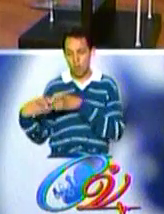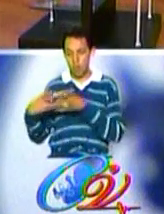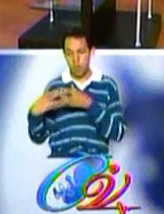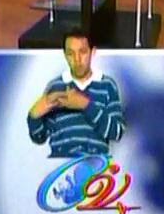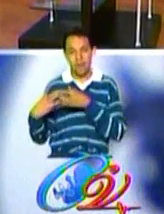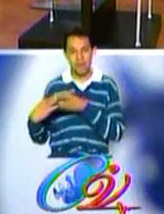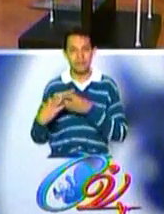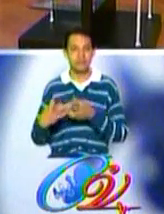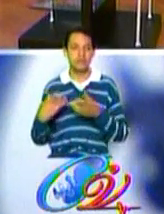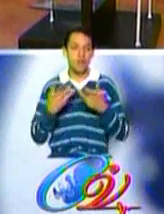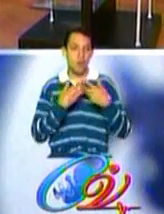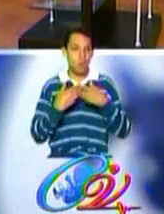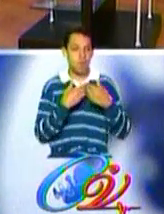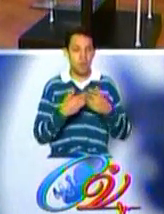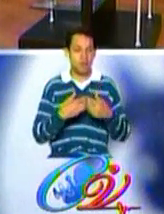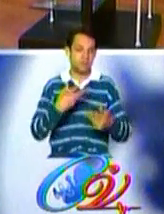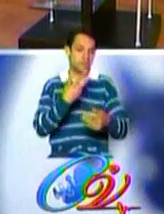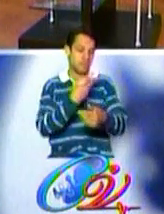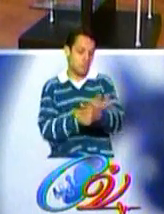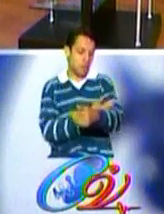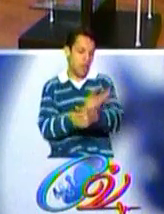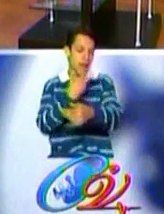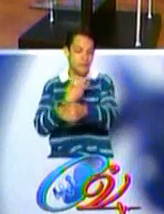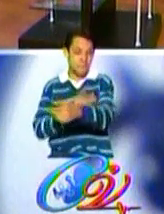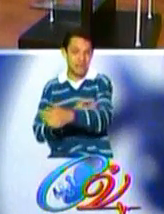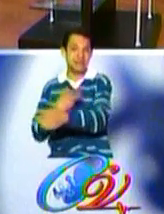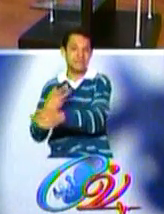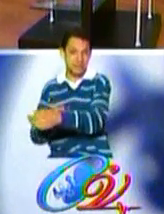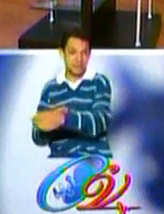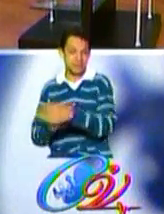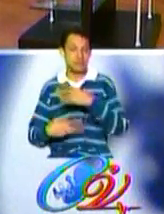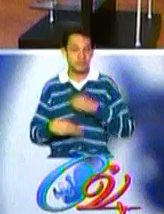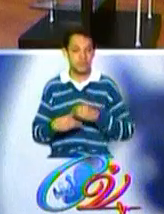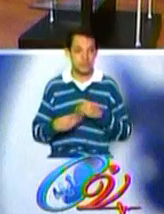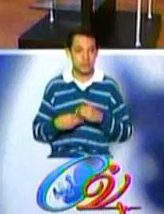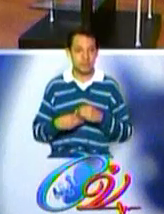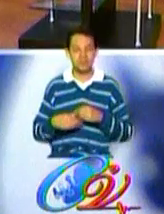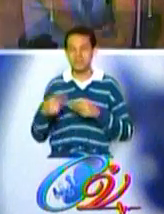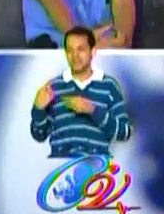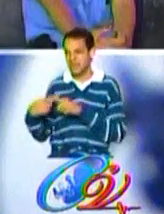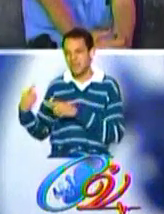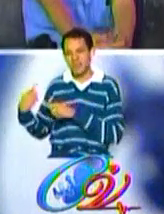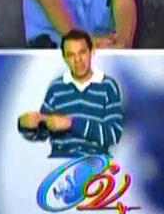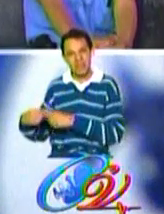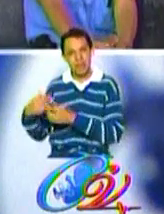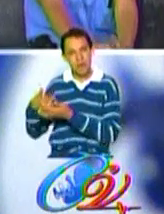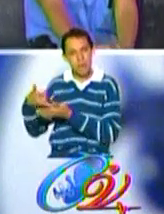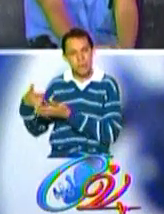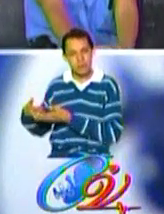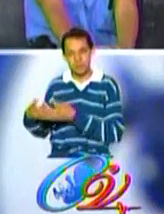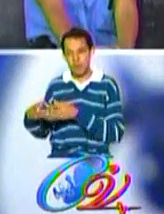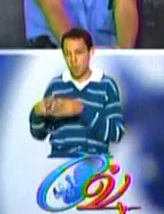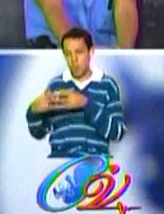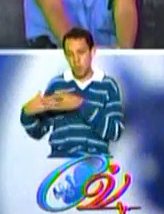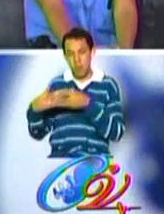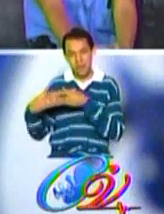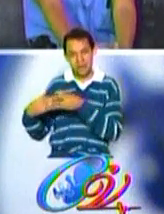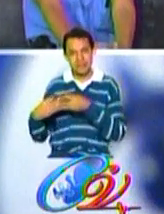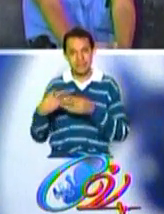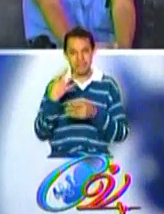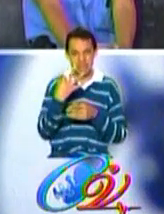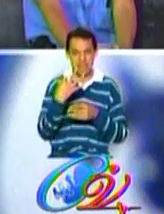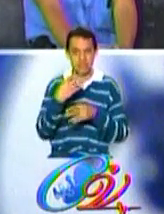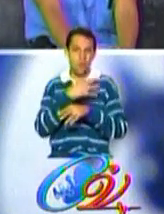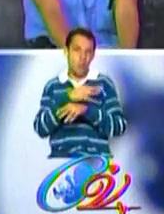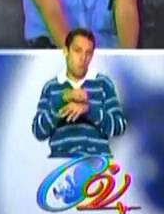eso se mezcla y se pone intravenoso, cianocobalamina, todo eso juntico y se pasa por 3 o 4